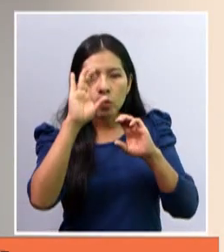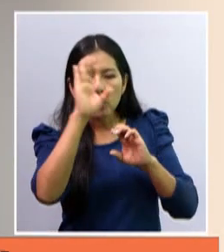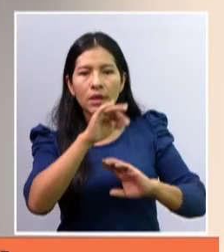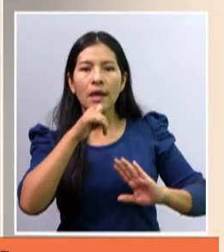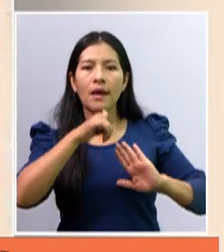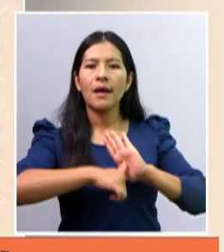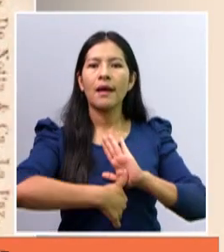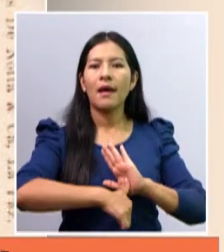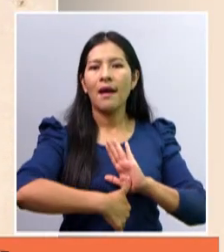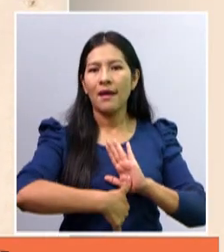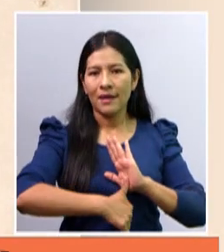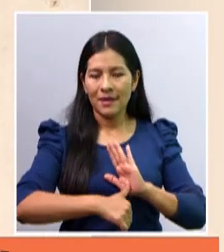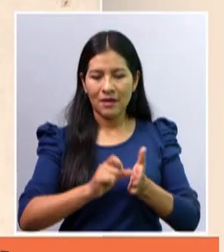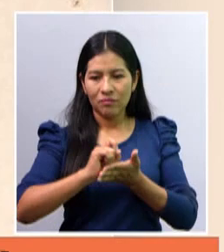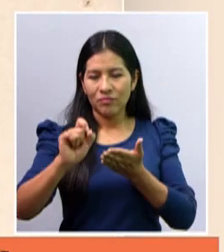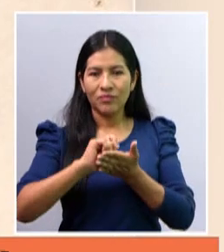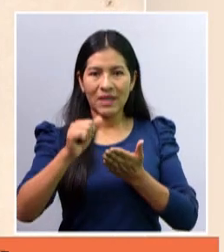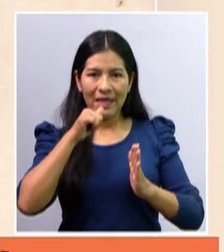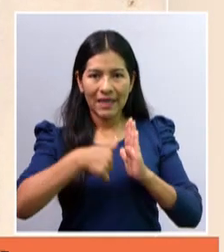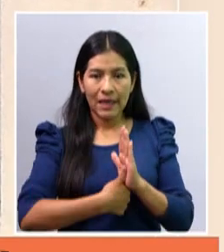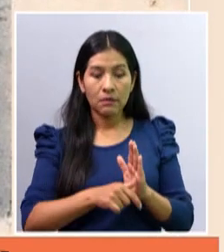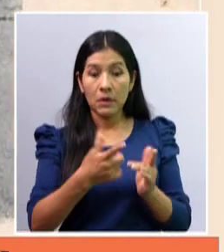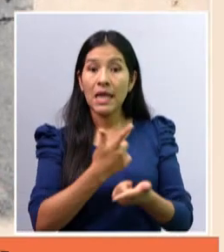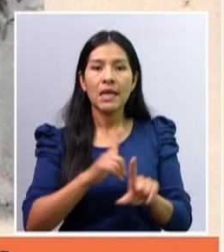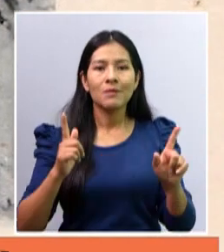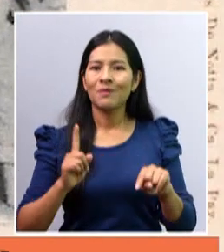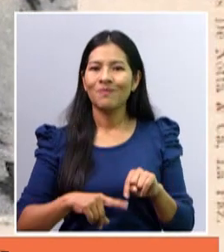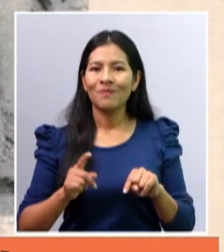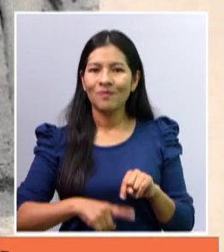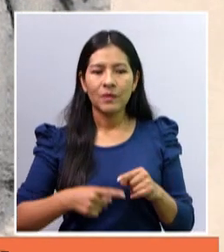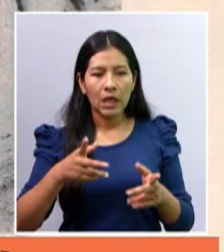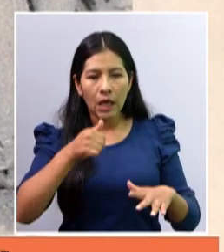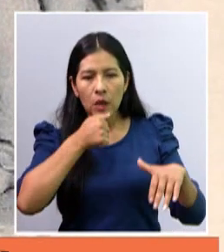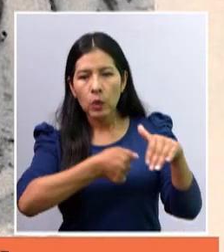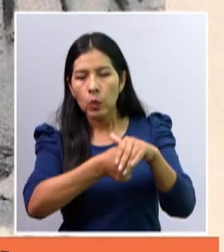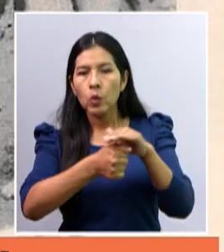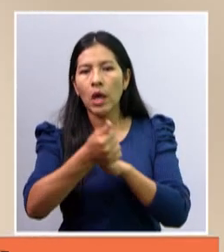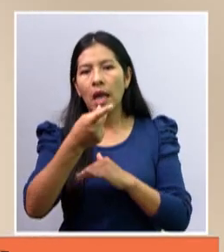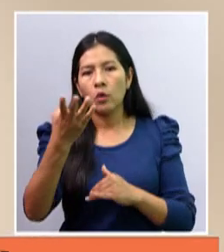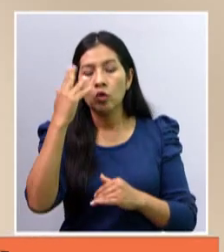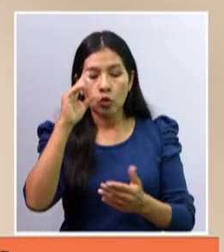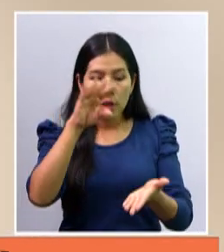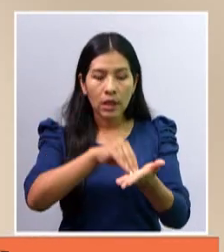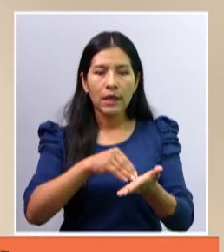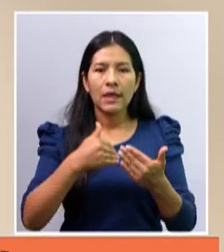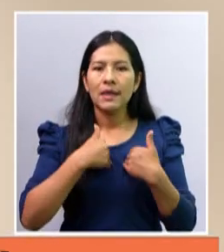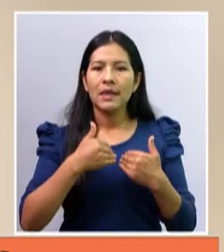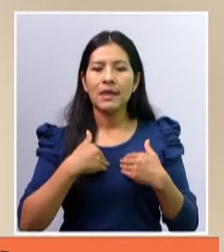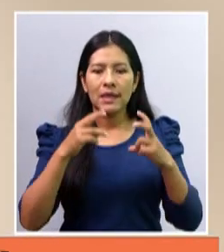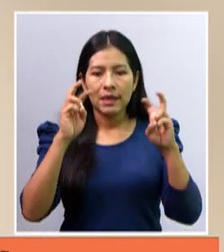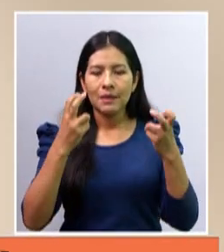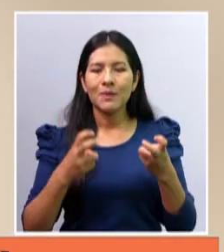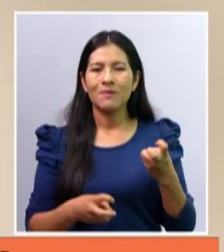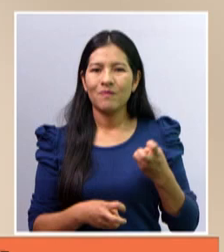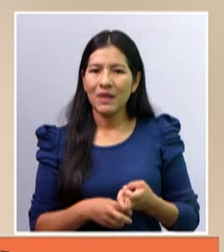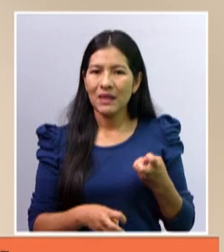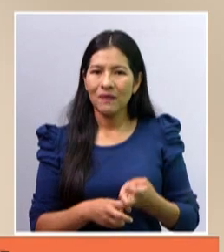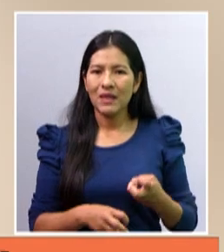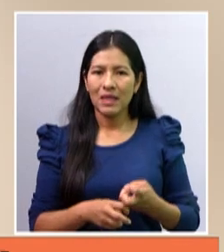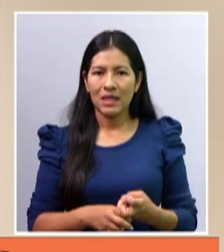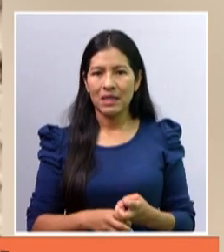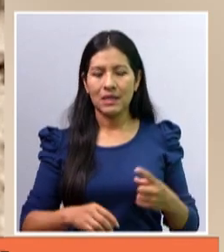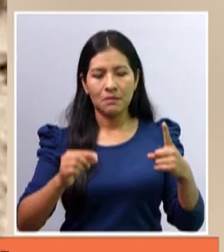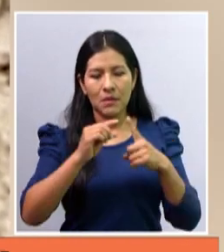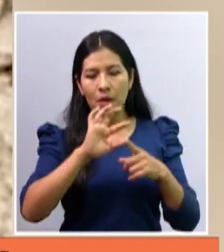de estas cartas que te comentaban no están en libre acceso pues delatan ciertos temas un poco complejos no así